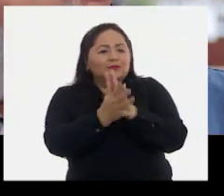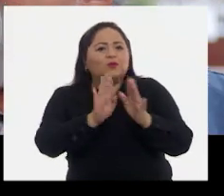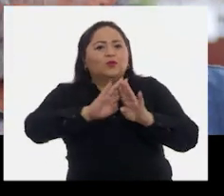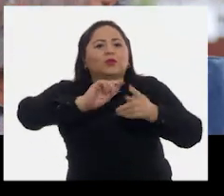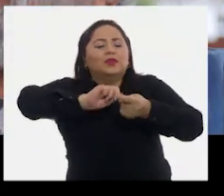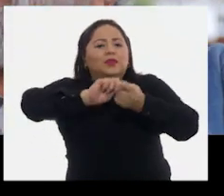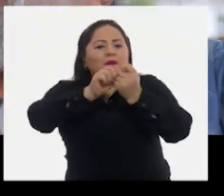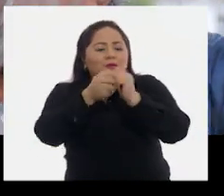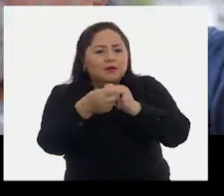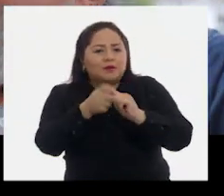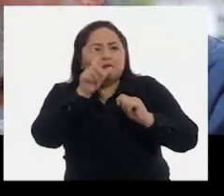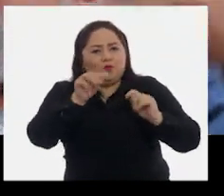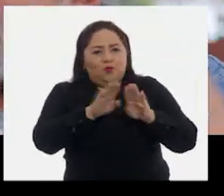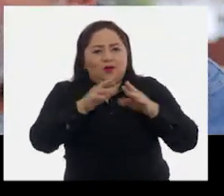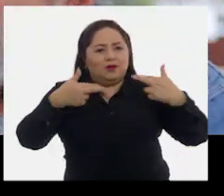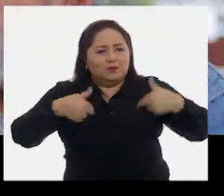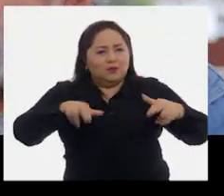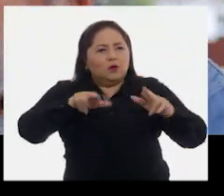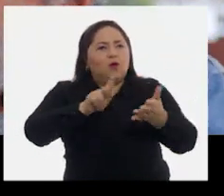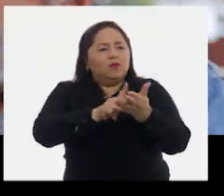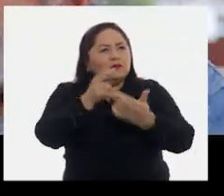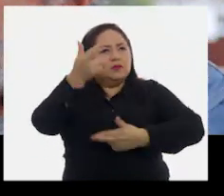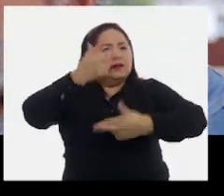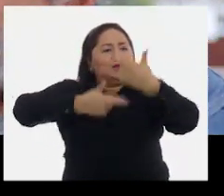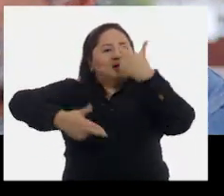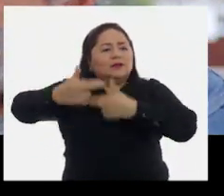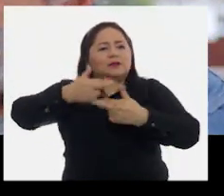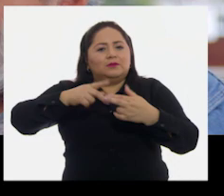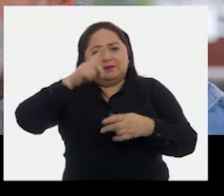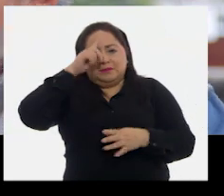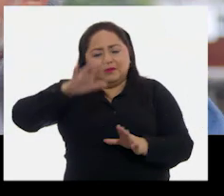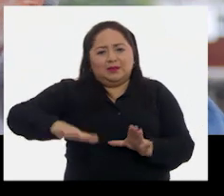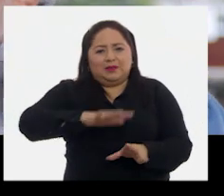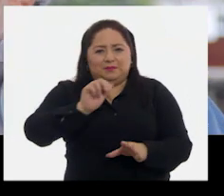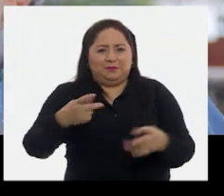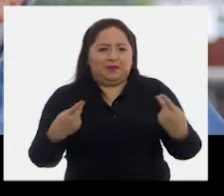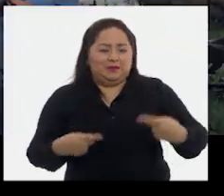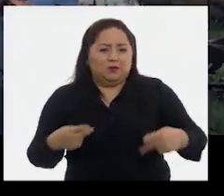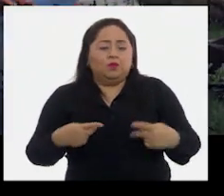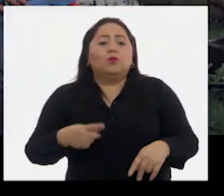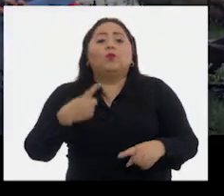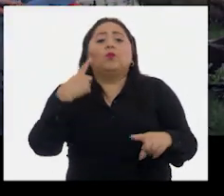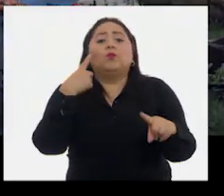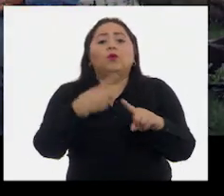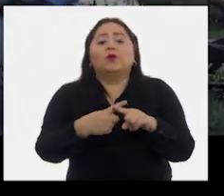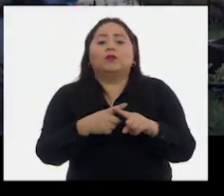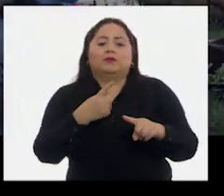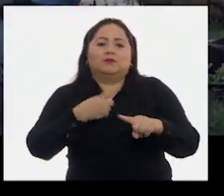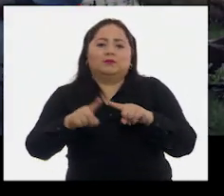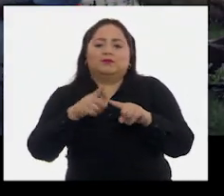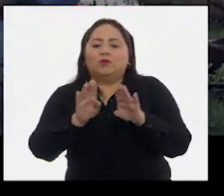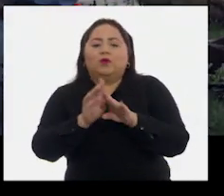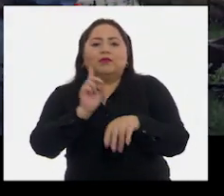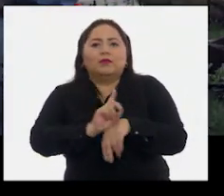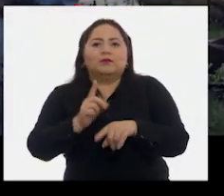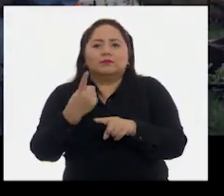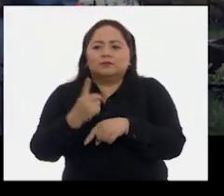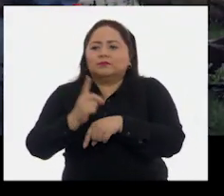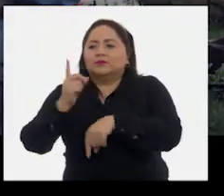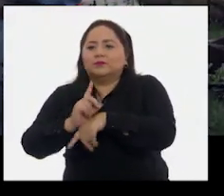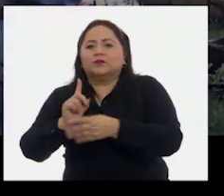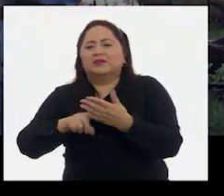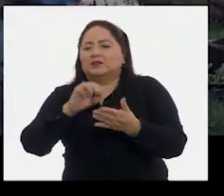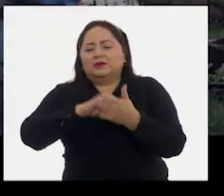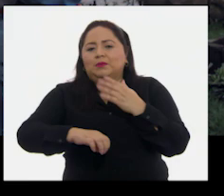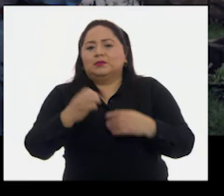la presenta, y esta regresa precisamente al espacio popular por distintas vías. Una es la